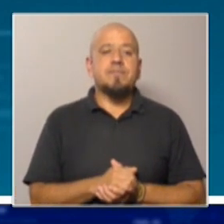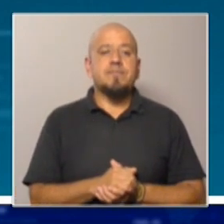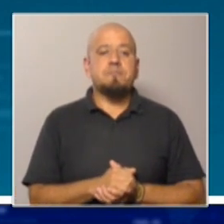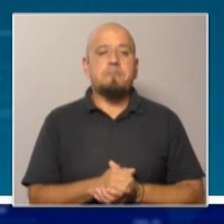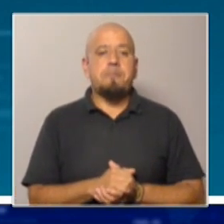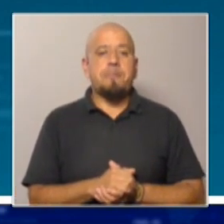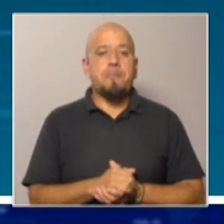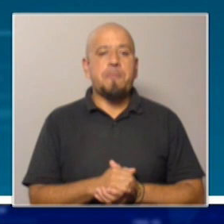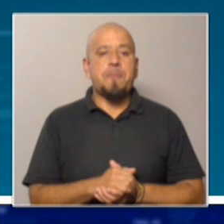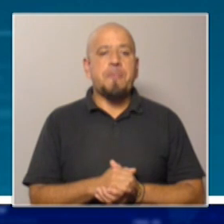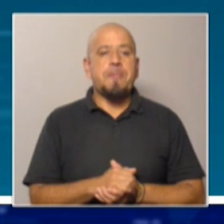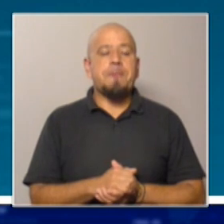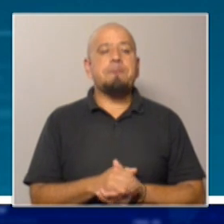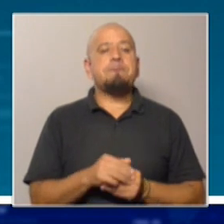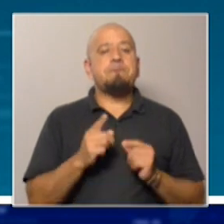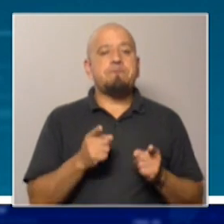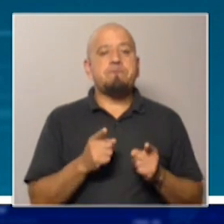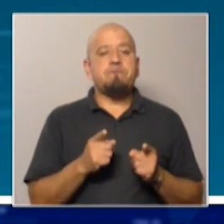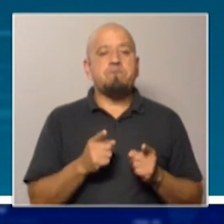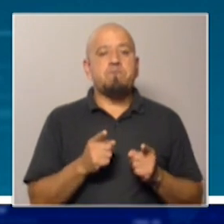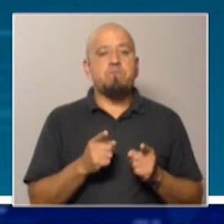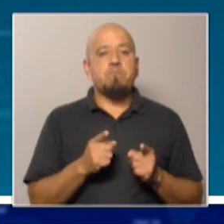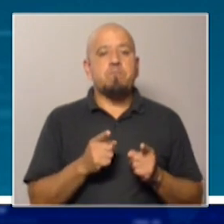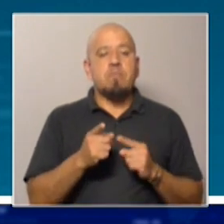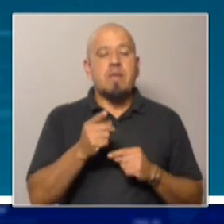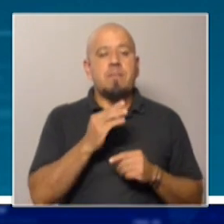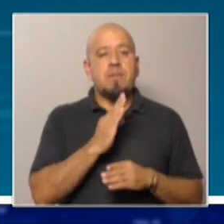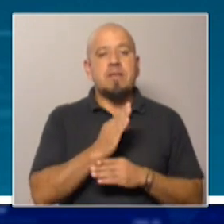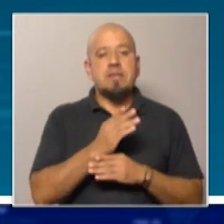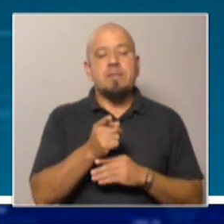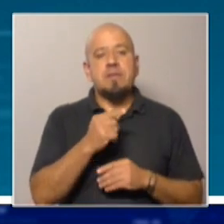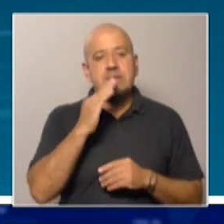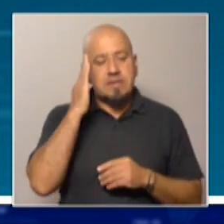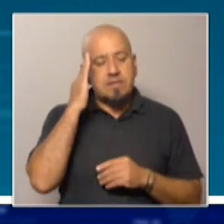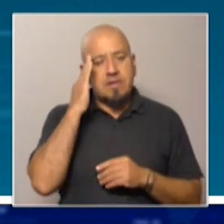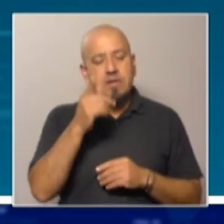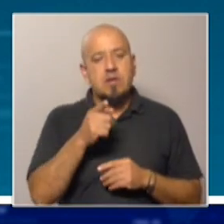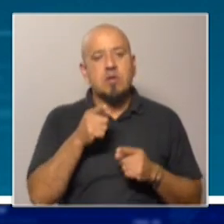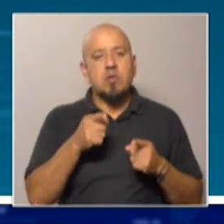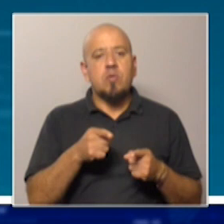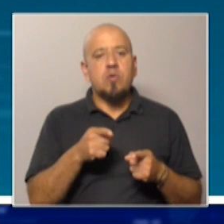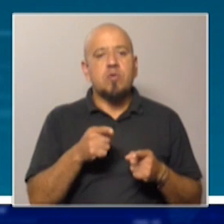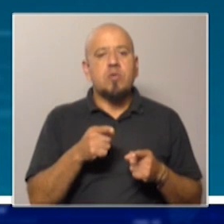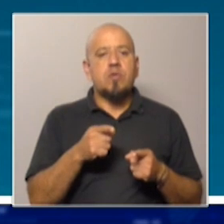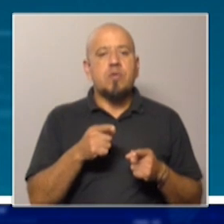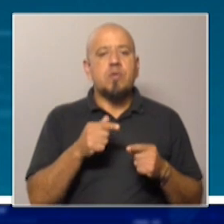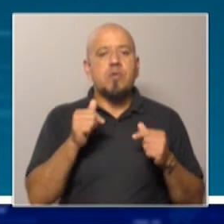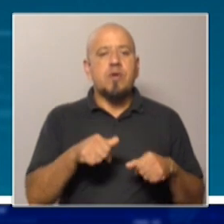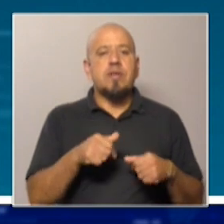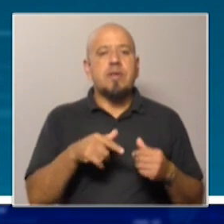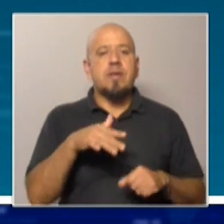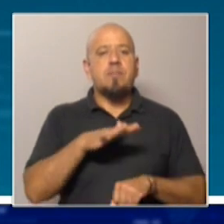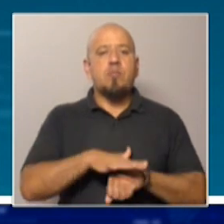cerrar el diálogo con Patricia, que también está conectada con Informe Capital, para saber cómo manejan en este contexto de